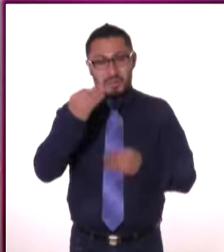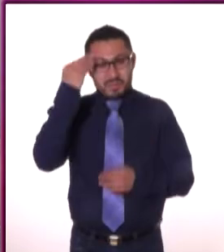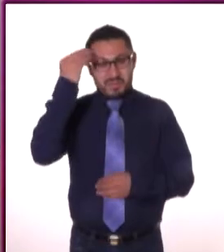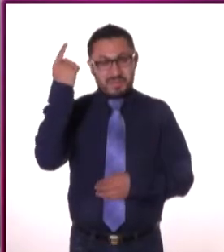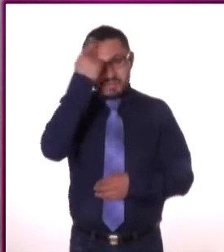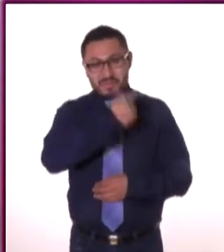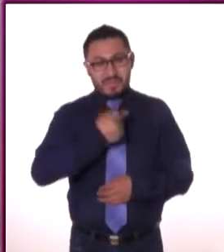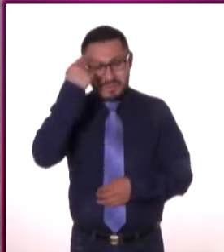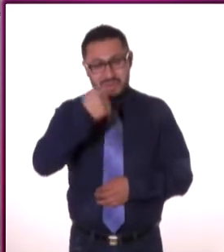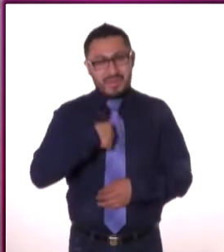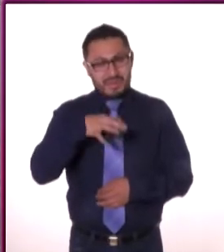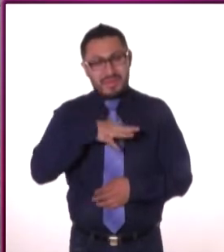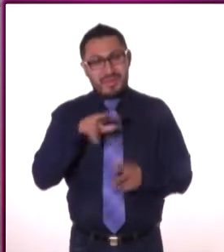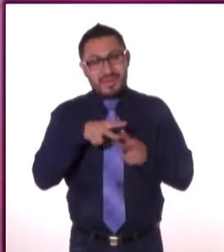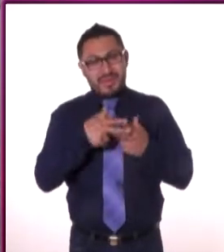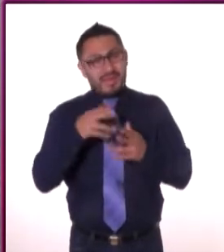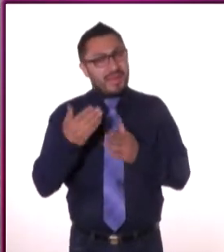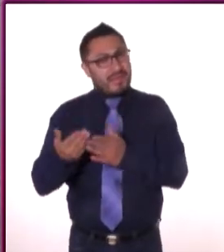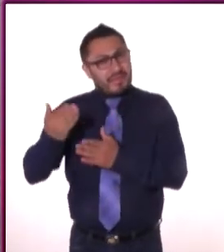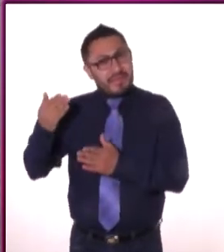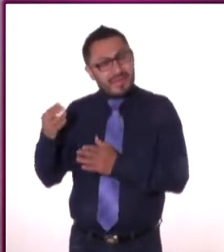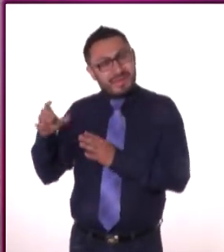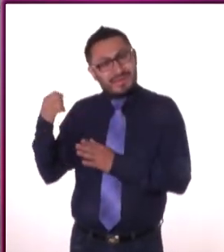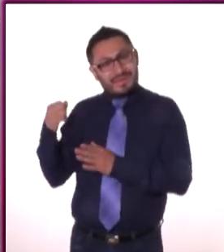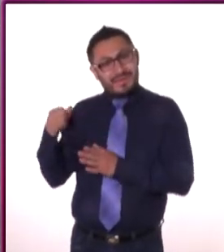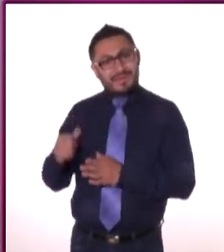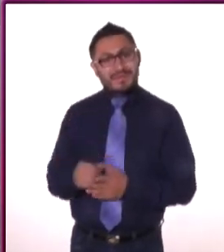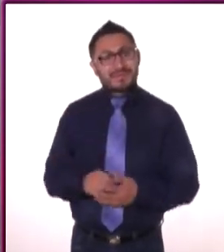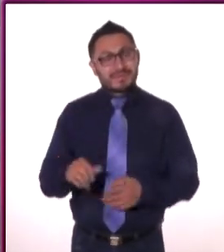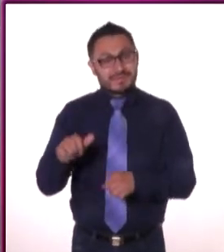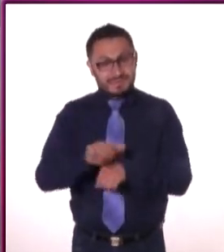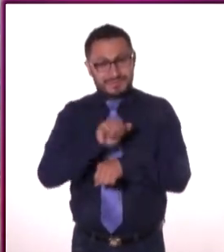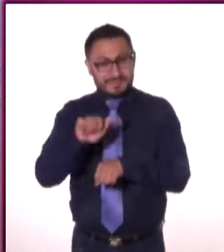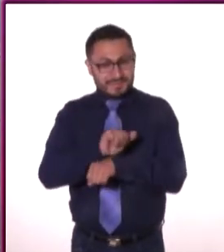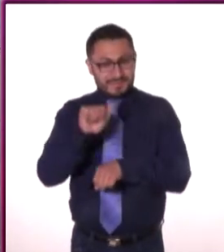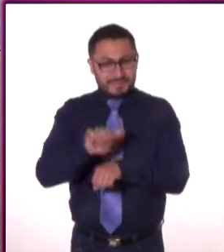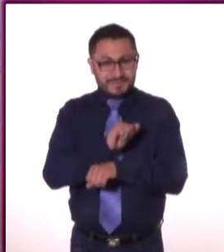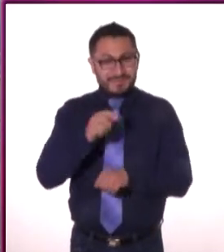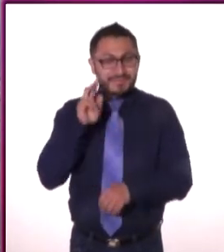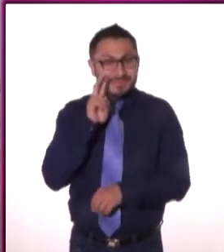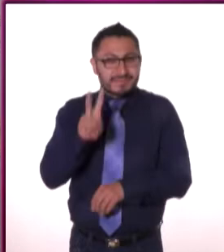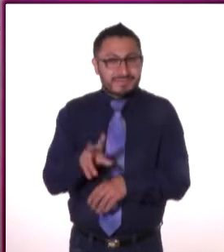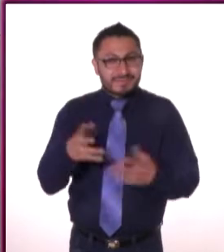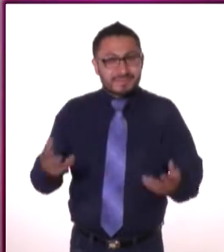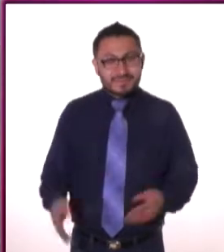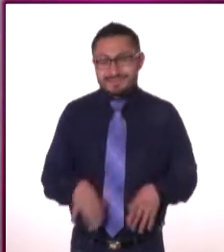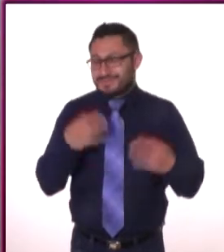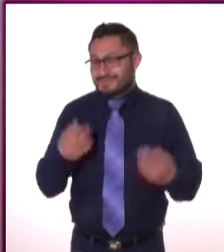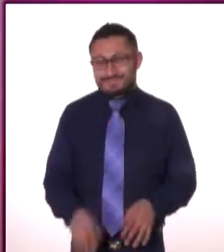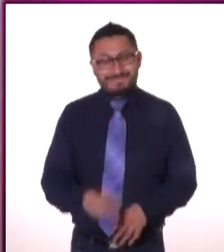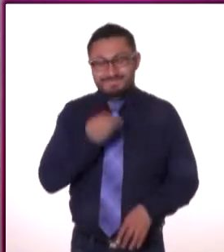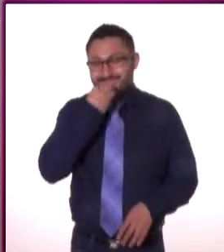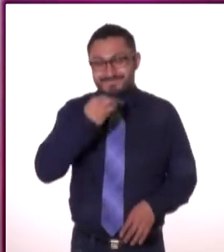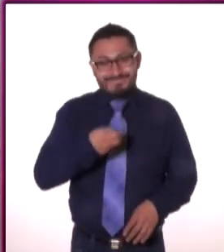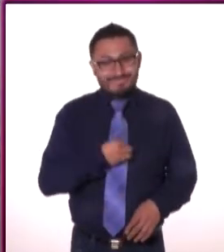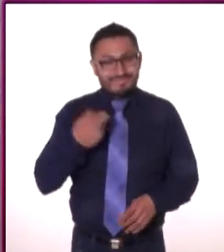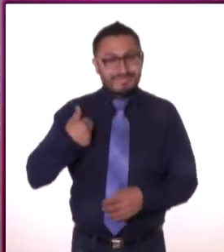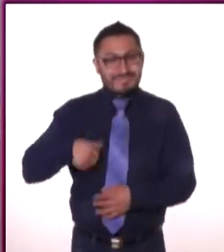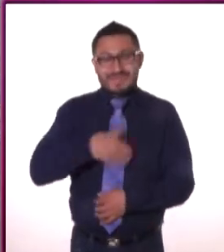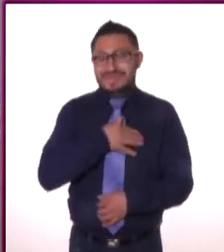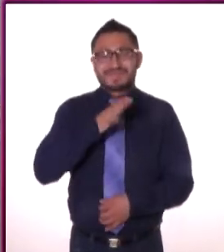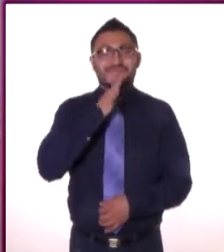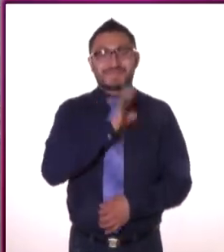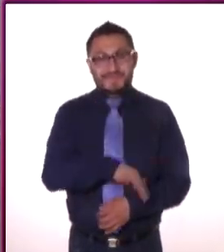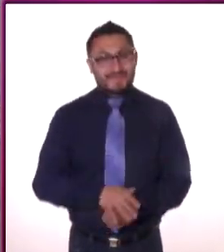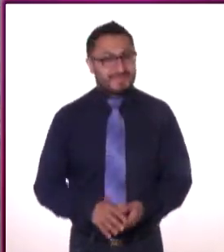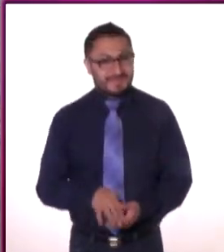un chorro de horas. ¿Sabes qué? Tengo herramientas y llanta de refacción. Ok, Si voy quieres por haciendo allá. eso, yo les voy marcando. Sí. Uf, no, ¿por qué nos pasa